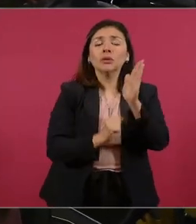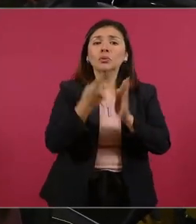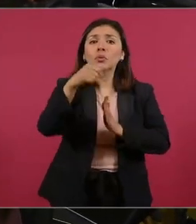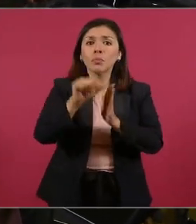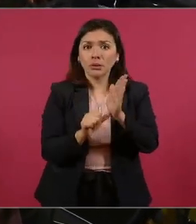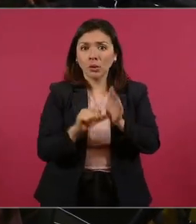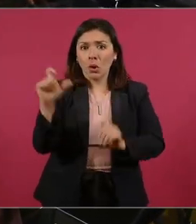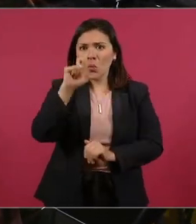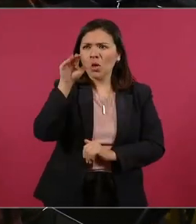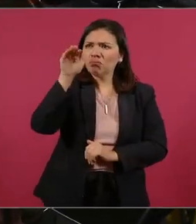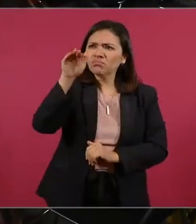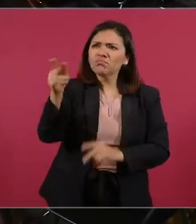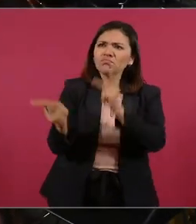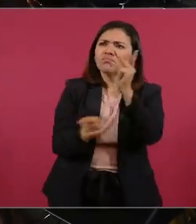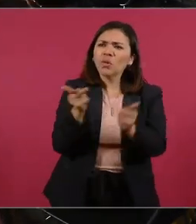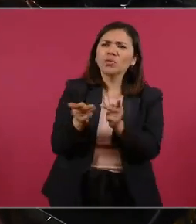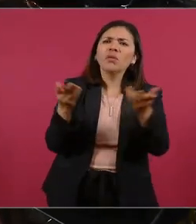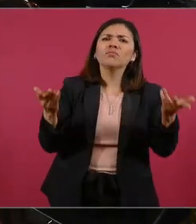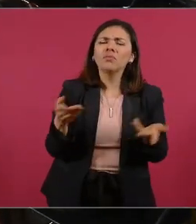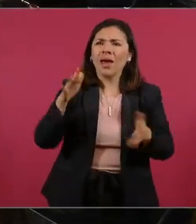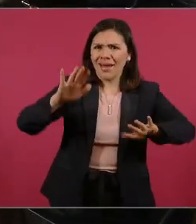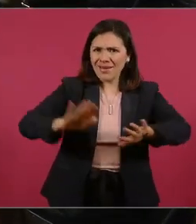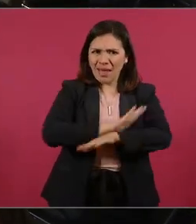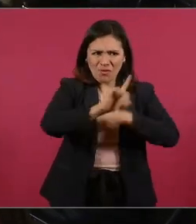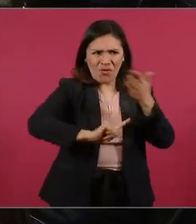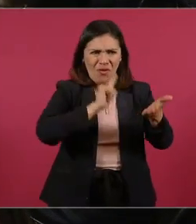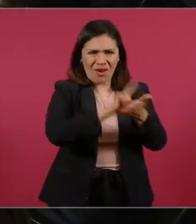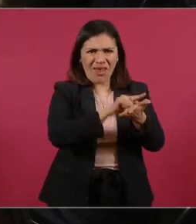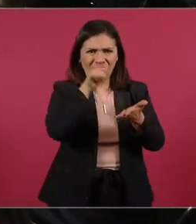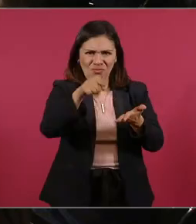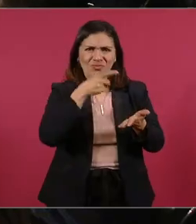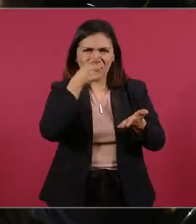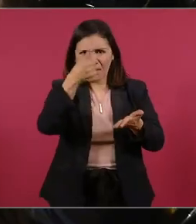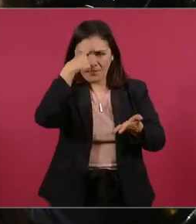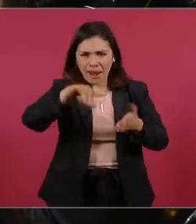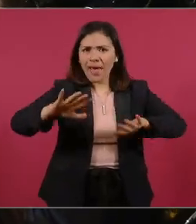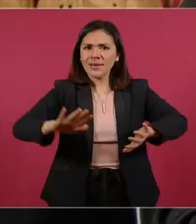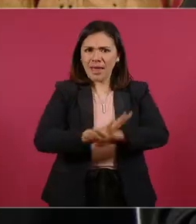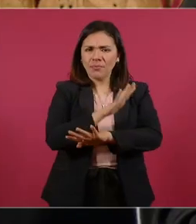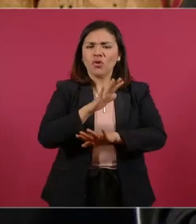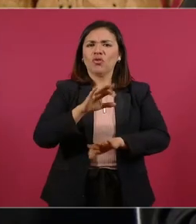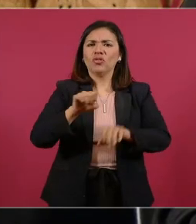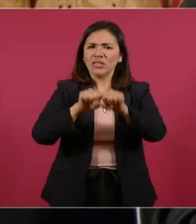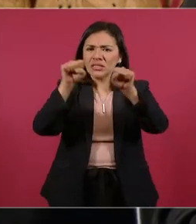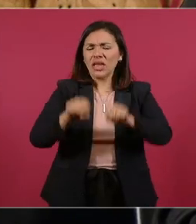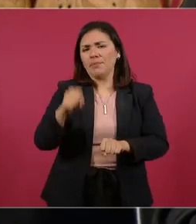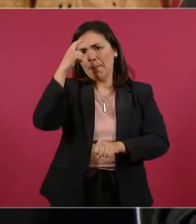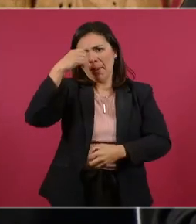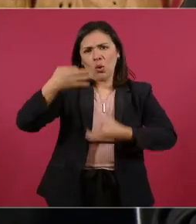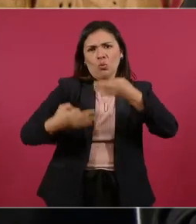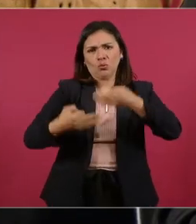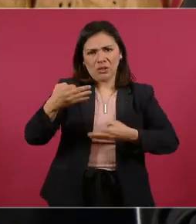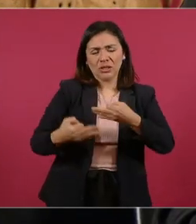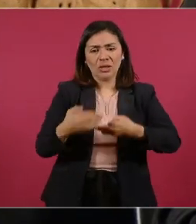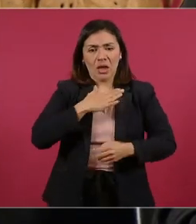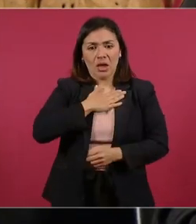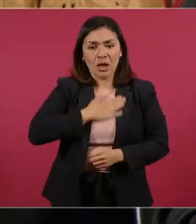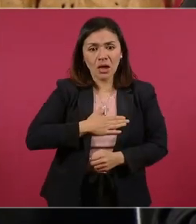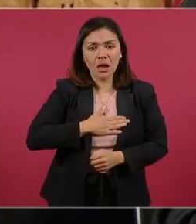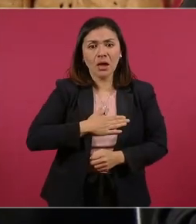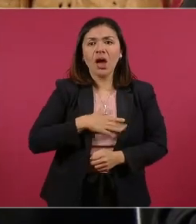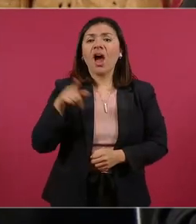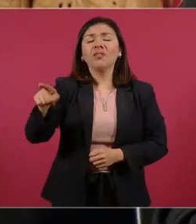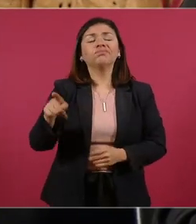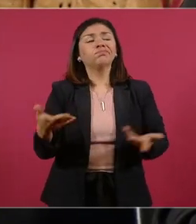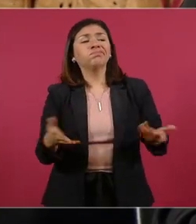ser cuestionado sobre las reformas que ha planteado usted para mejorar el sistema de impartición de justicia, se ha